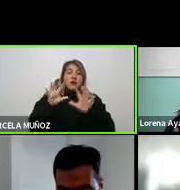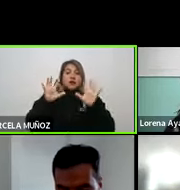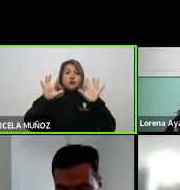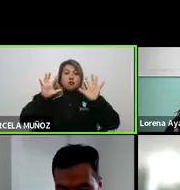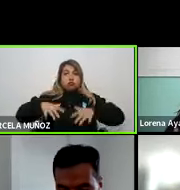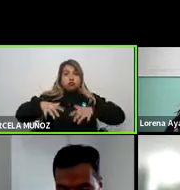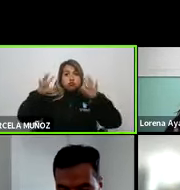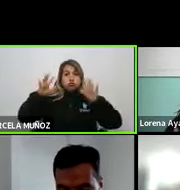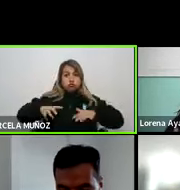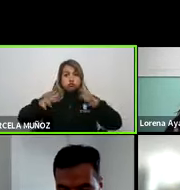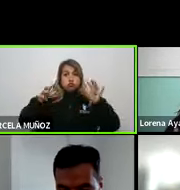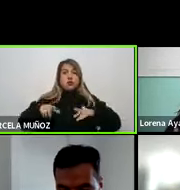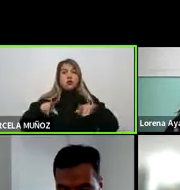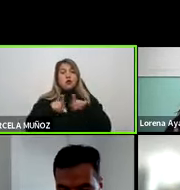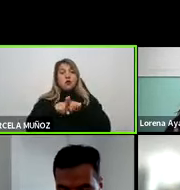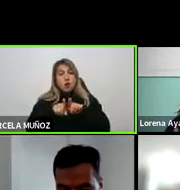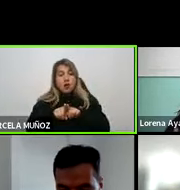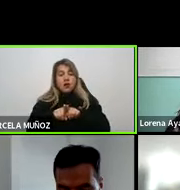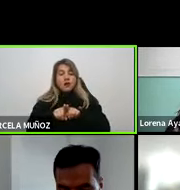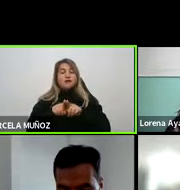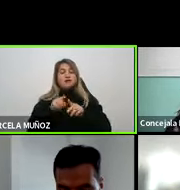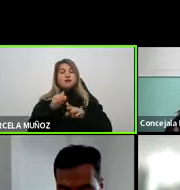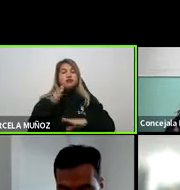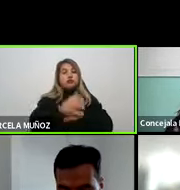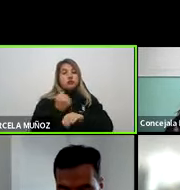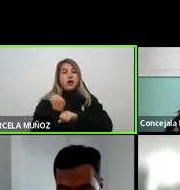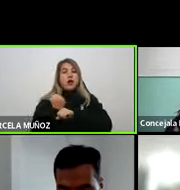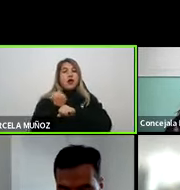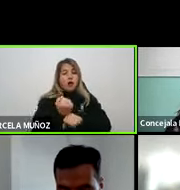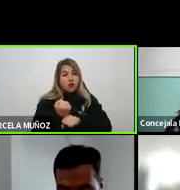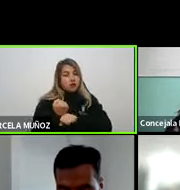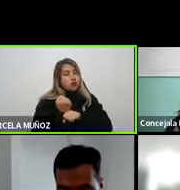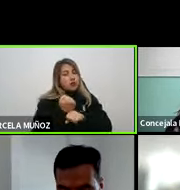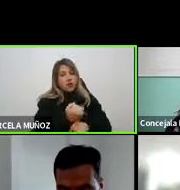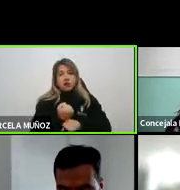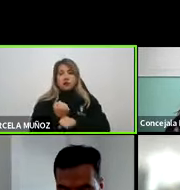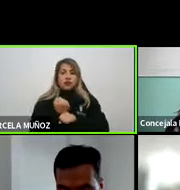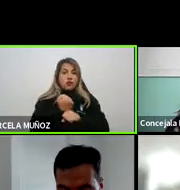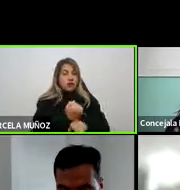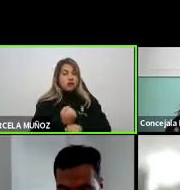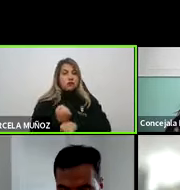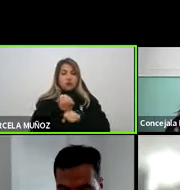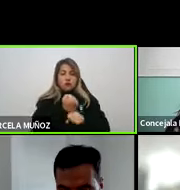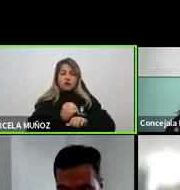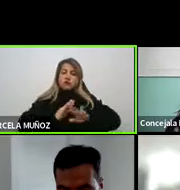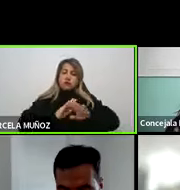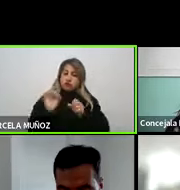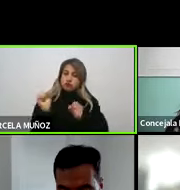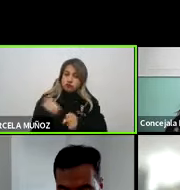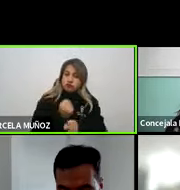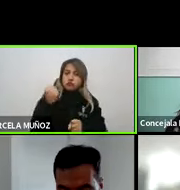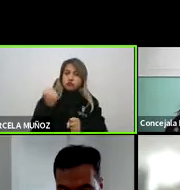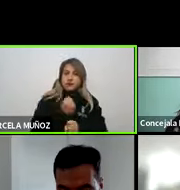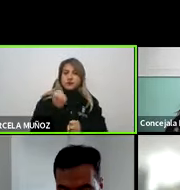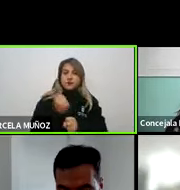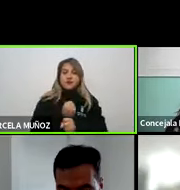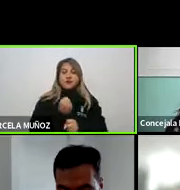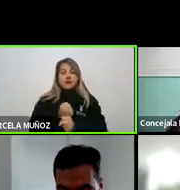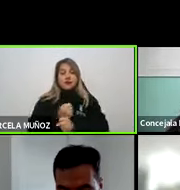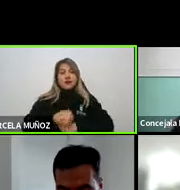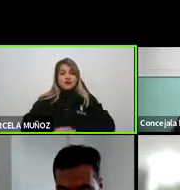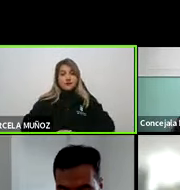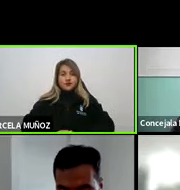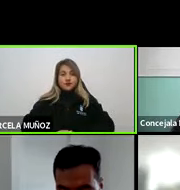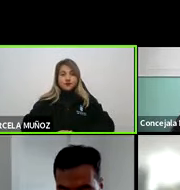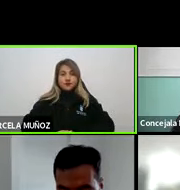Sin embargo, ellos han estado ahí, al pie del cañón, trabajando. Creo que el tratamiento que le han dado los